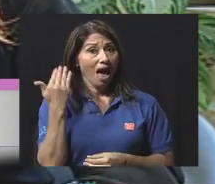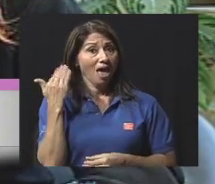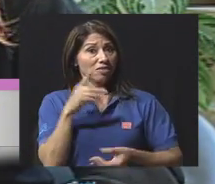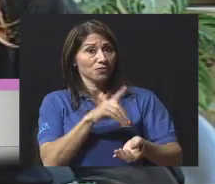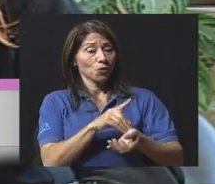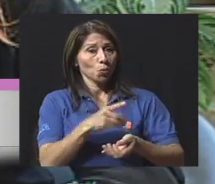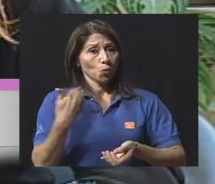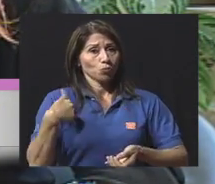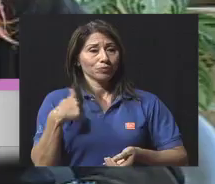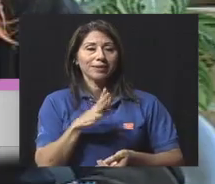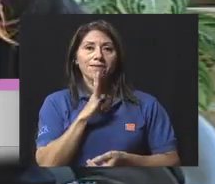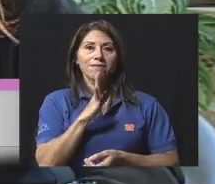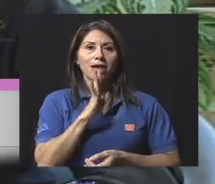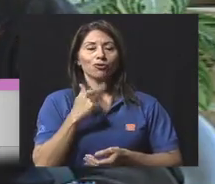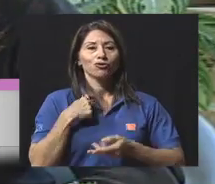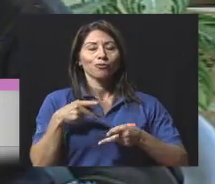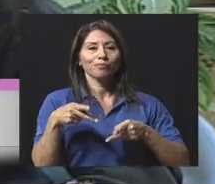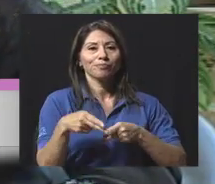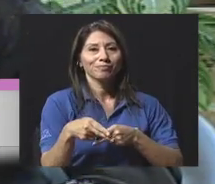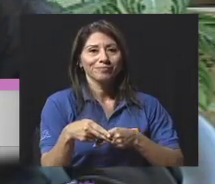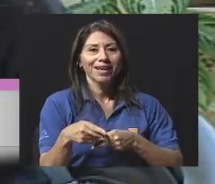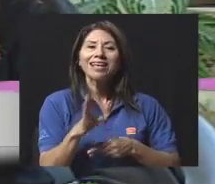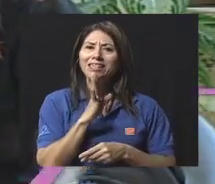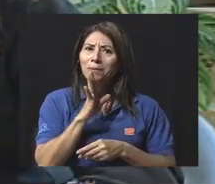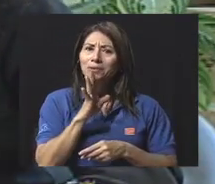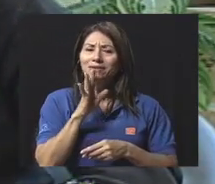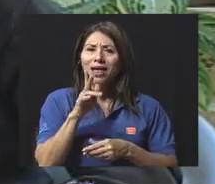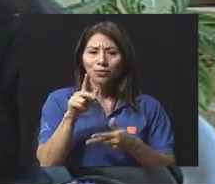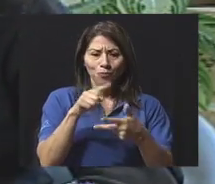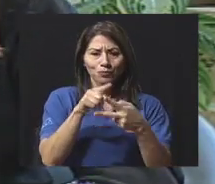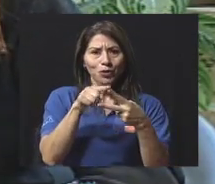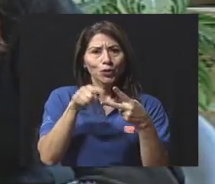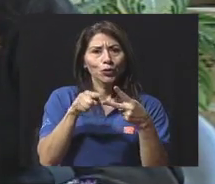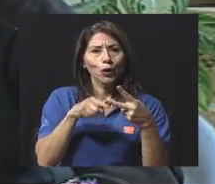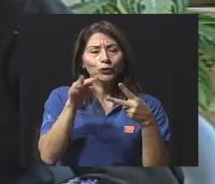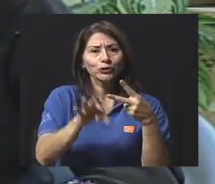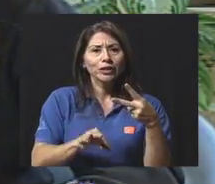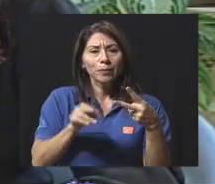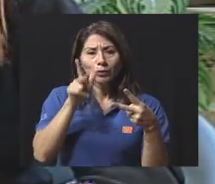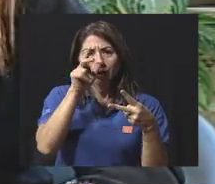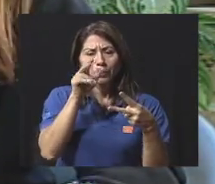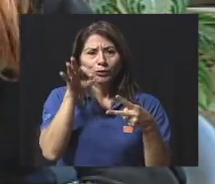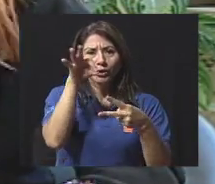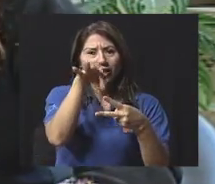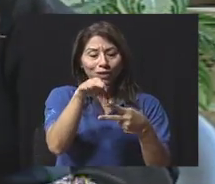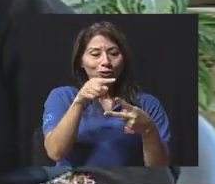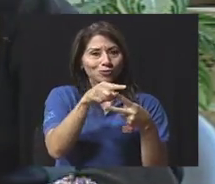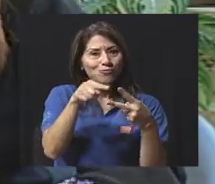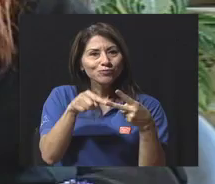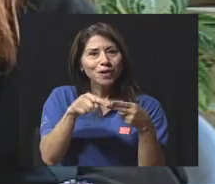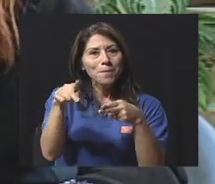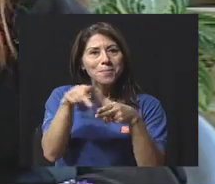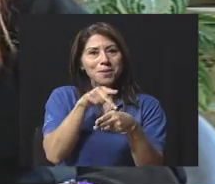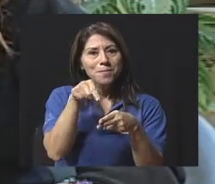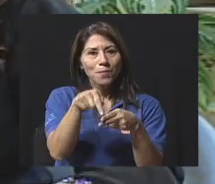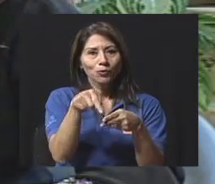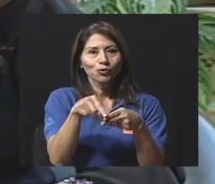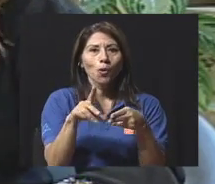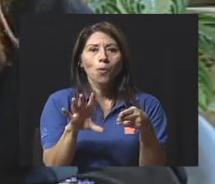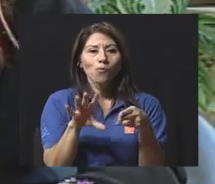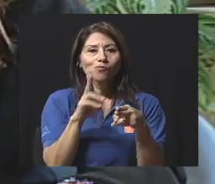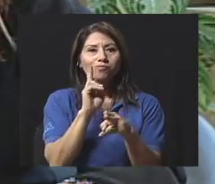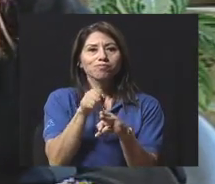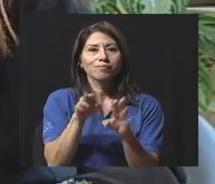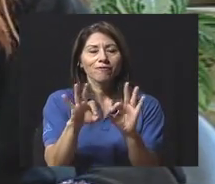olger porque hablábamos de que son primos hermanos verdad estos mosquitos este transmisor del dengue y del chinkungunya y sería importante